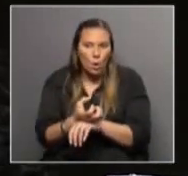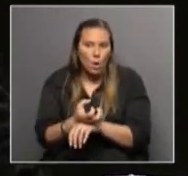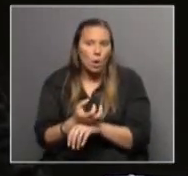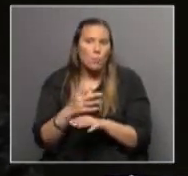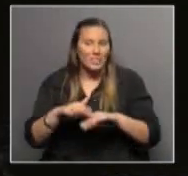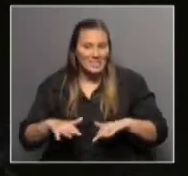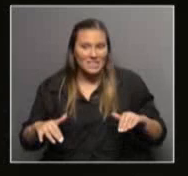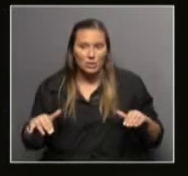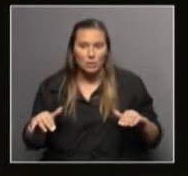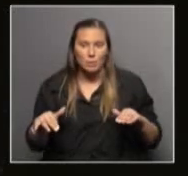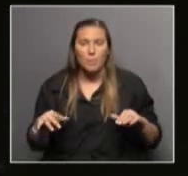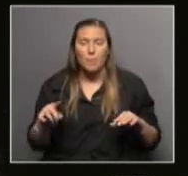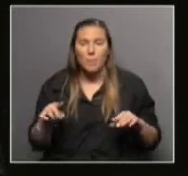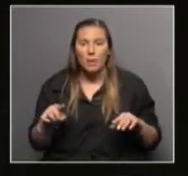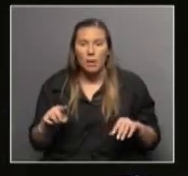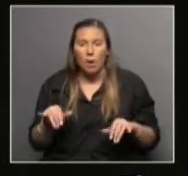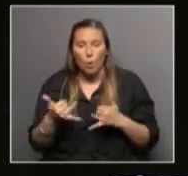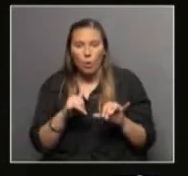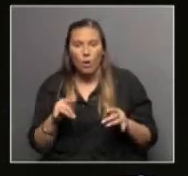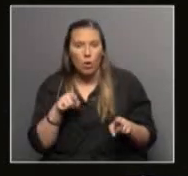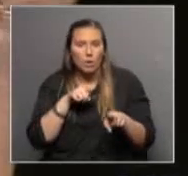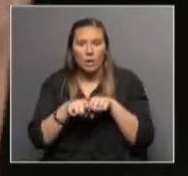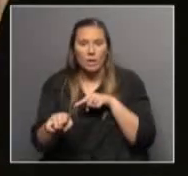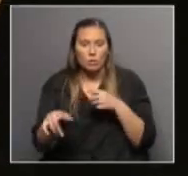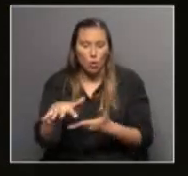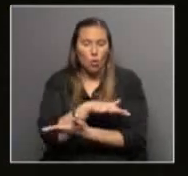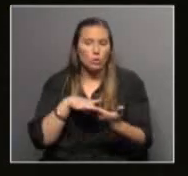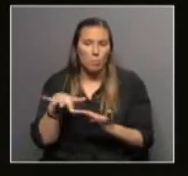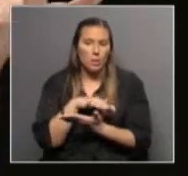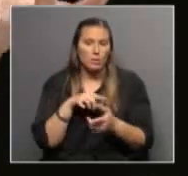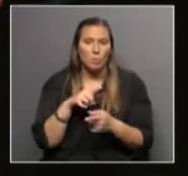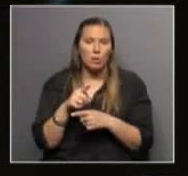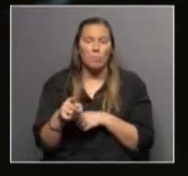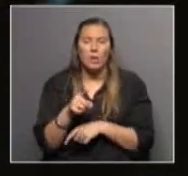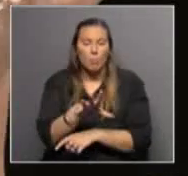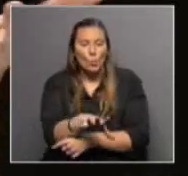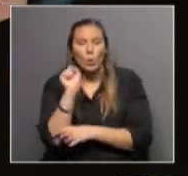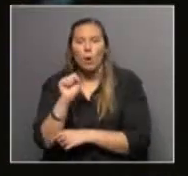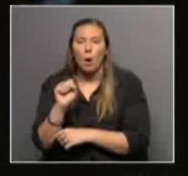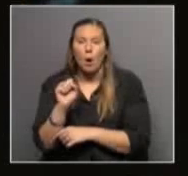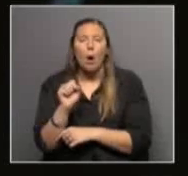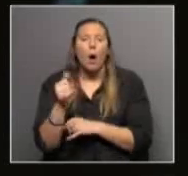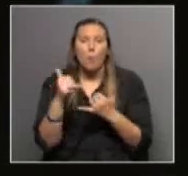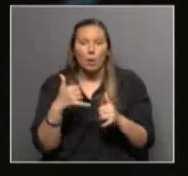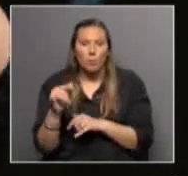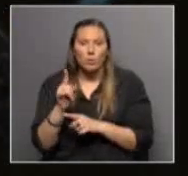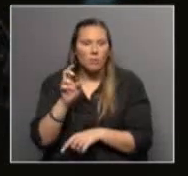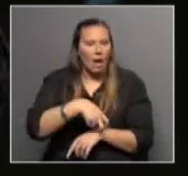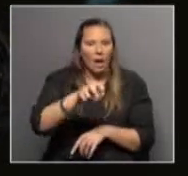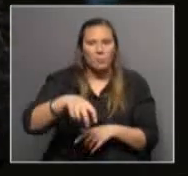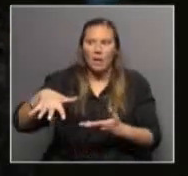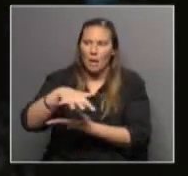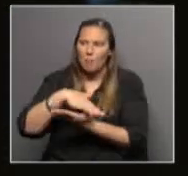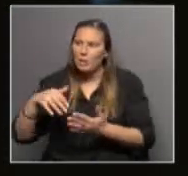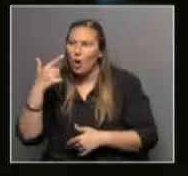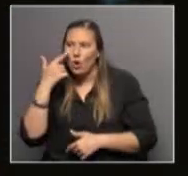usado por niños generó un vínculo directo con los espacios porque para cazar pokemones había que caminar y había que ir por los espacios y